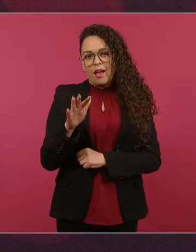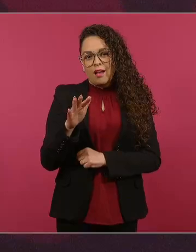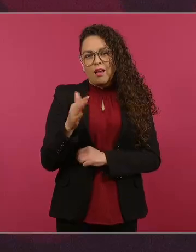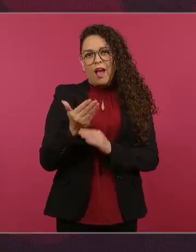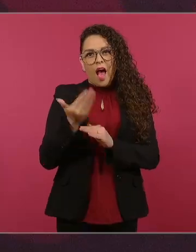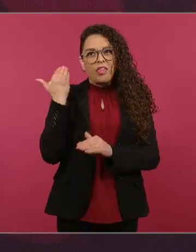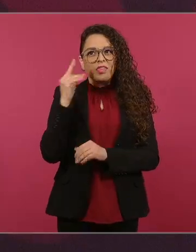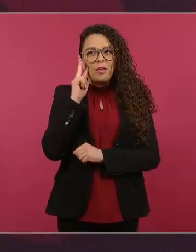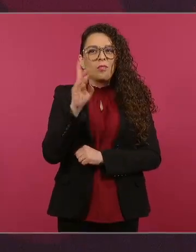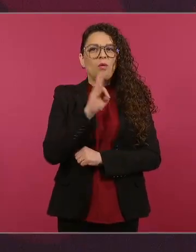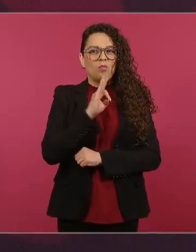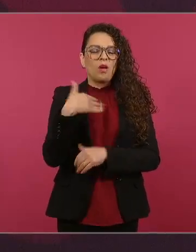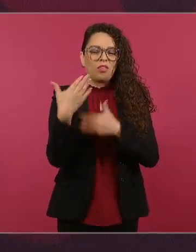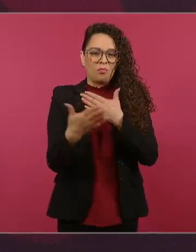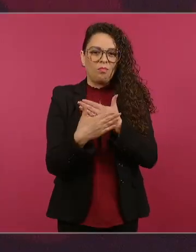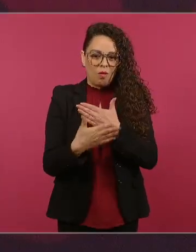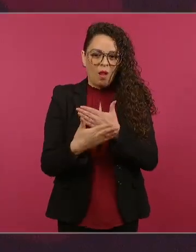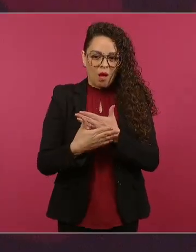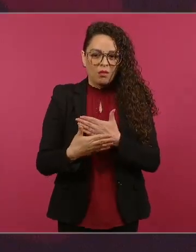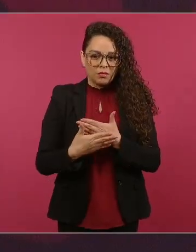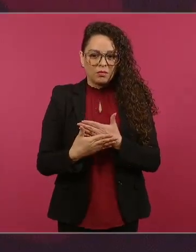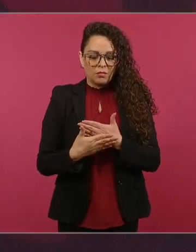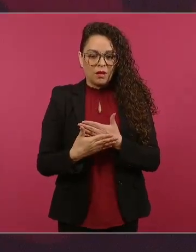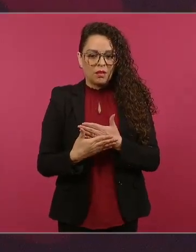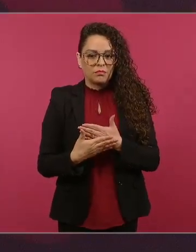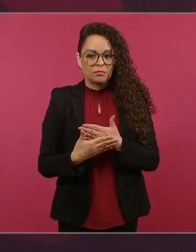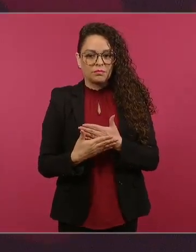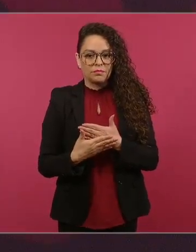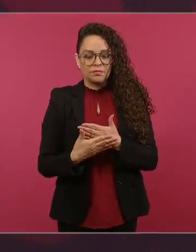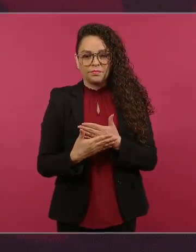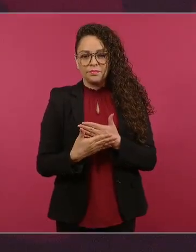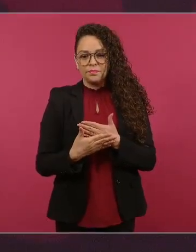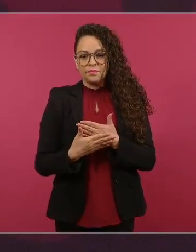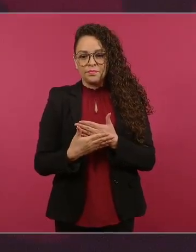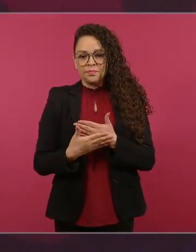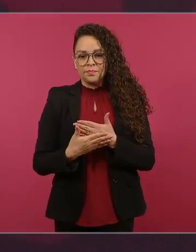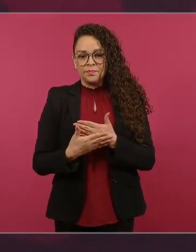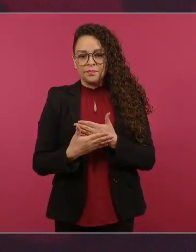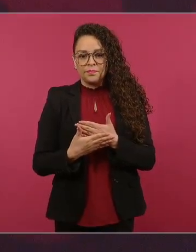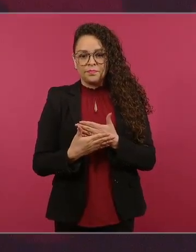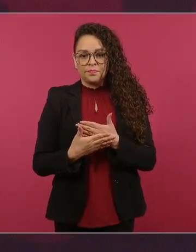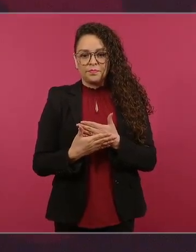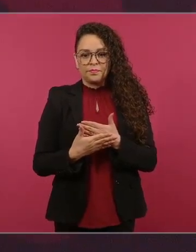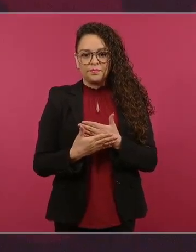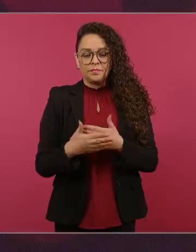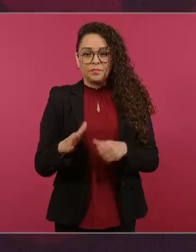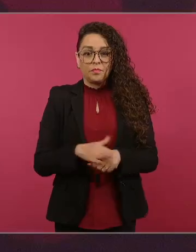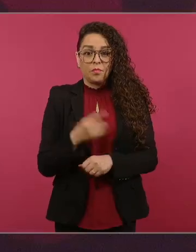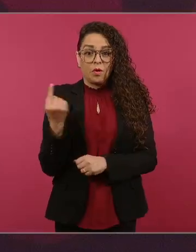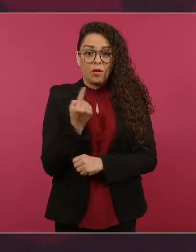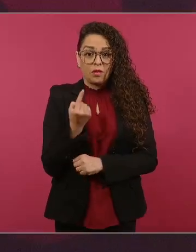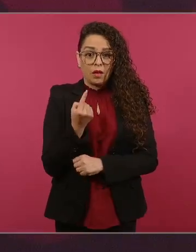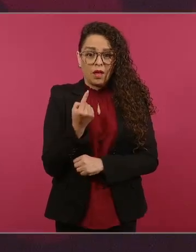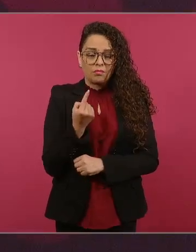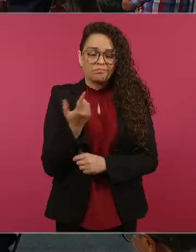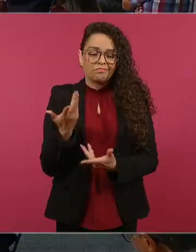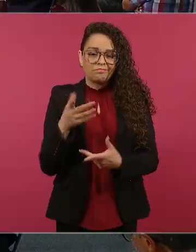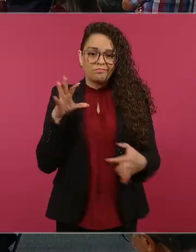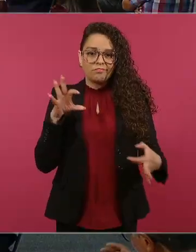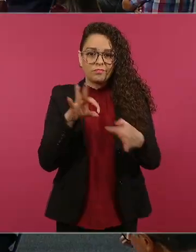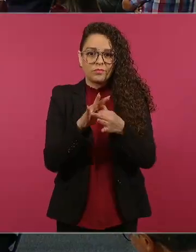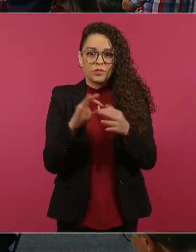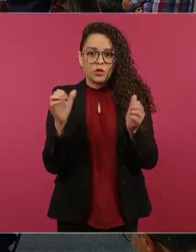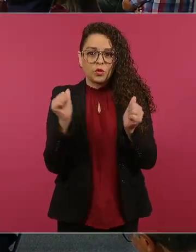Es el restablecimiento de la política neoliberal.